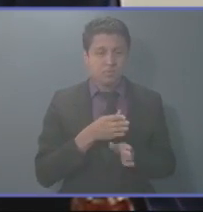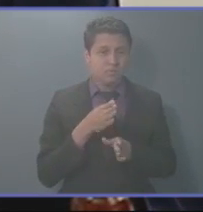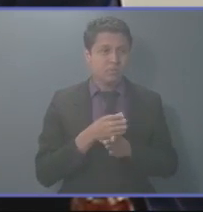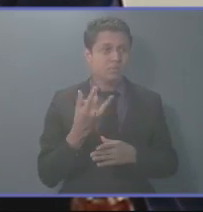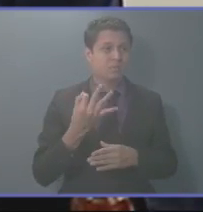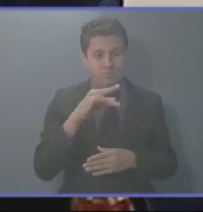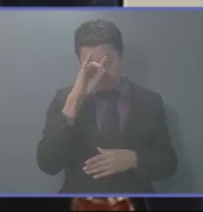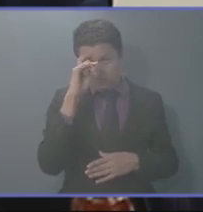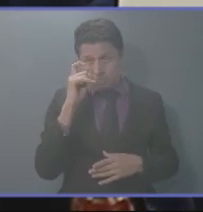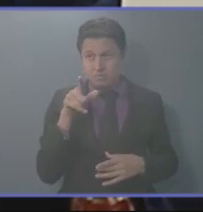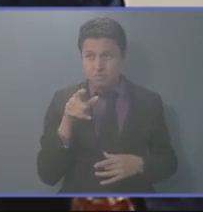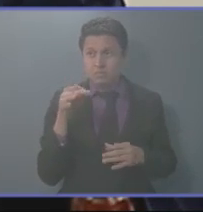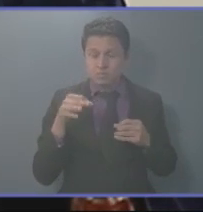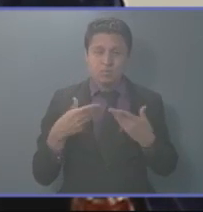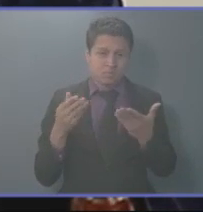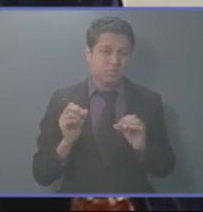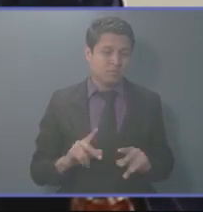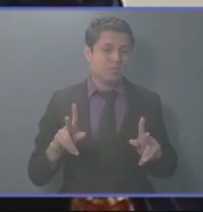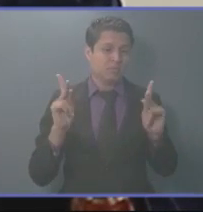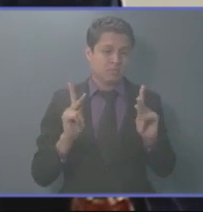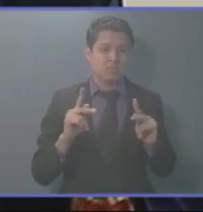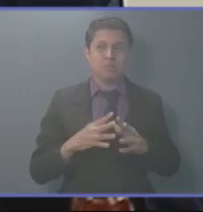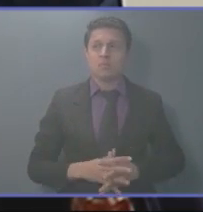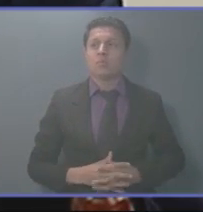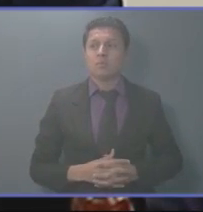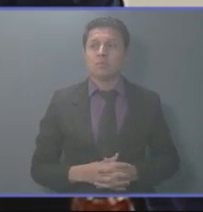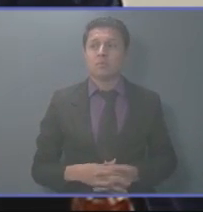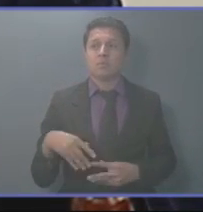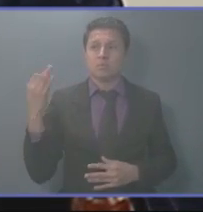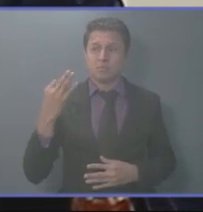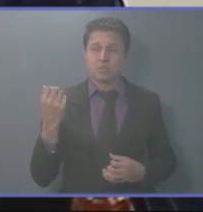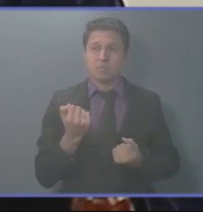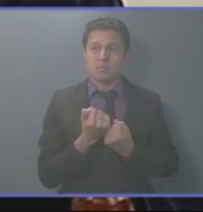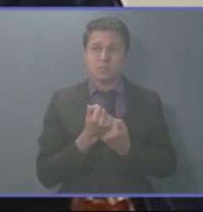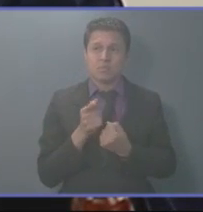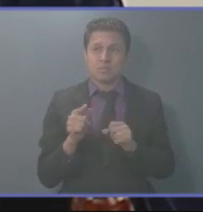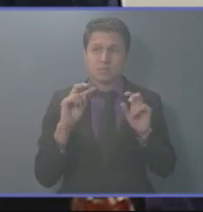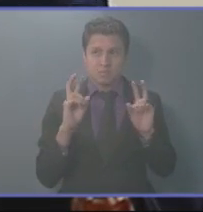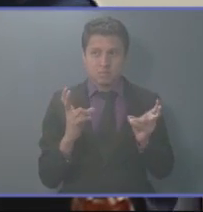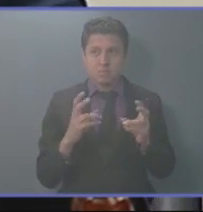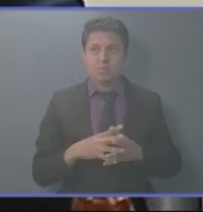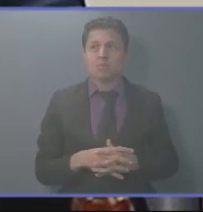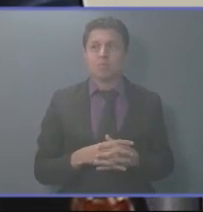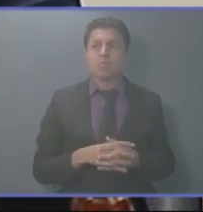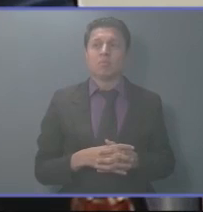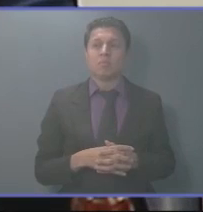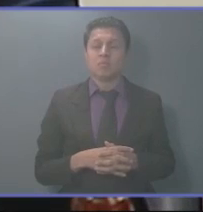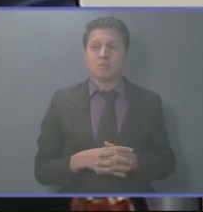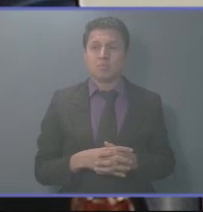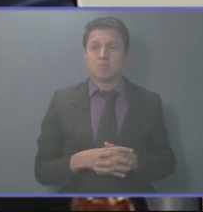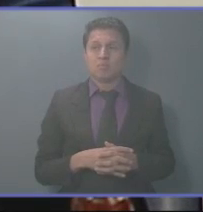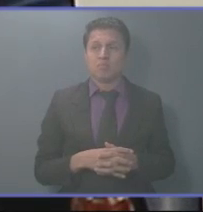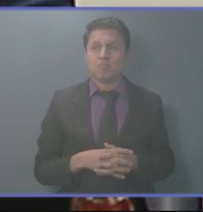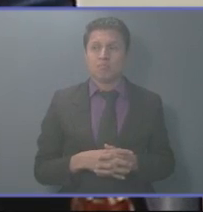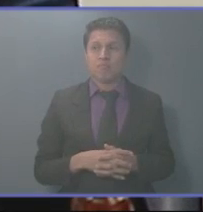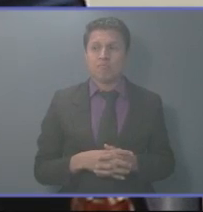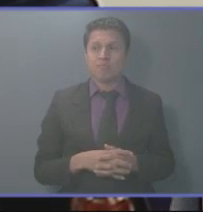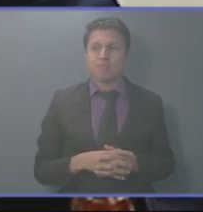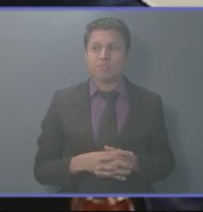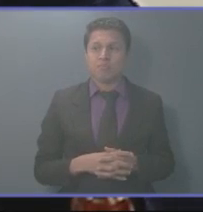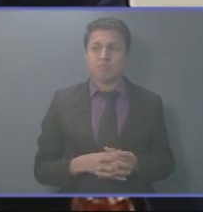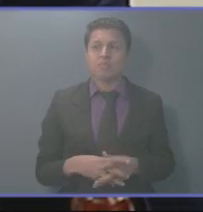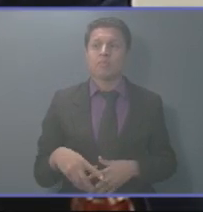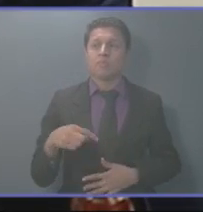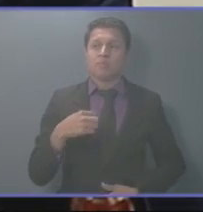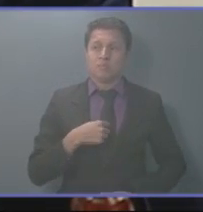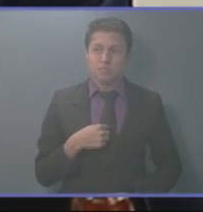de trabajo. Ahí tenemos una oportunidad. Debemos de apostarle a esto. Dicho esto, yo con todo